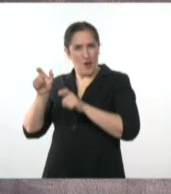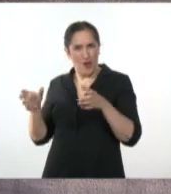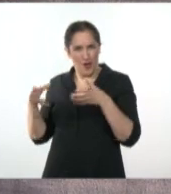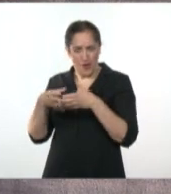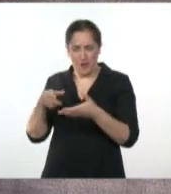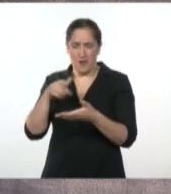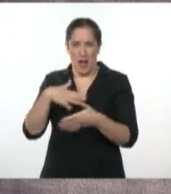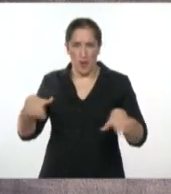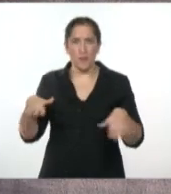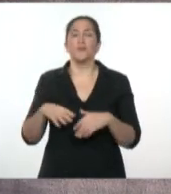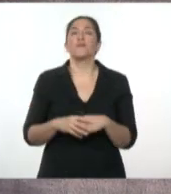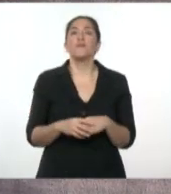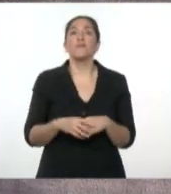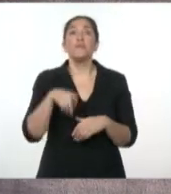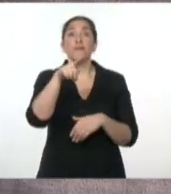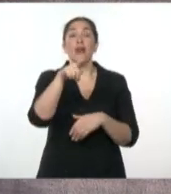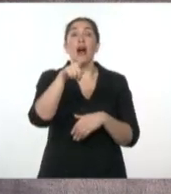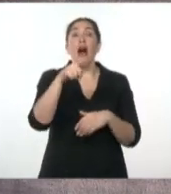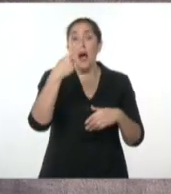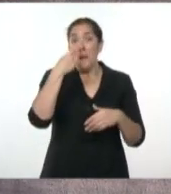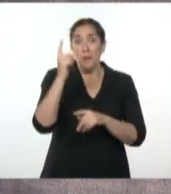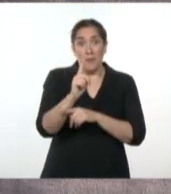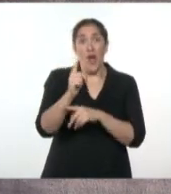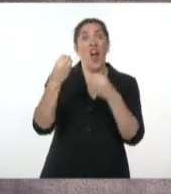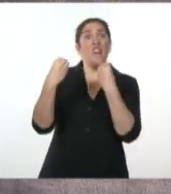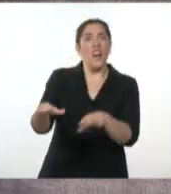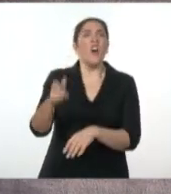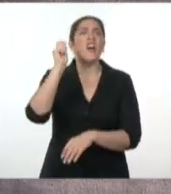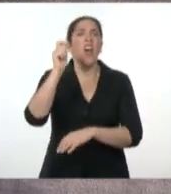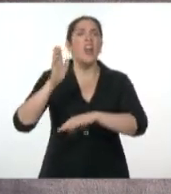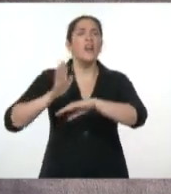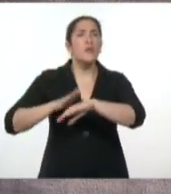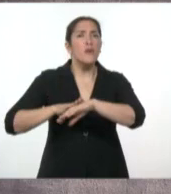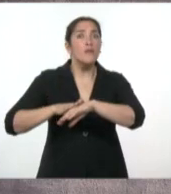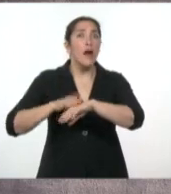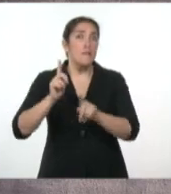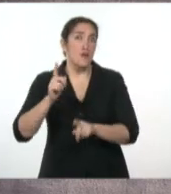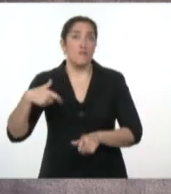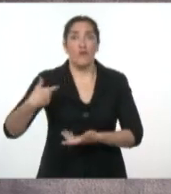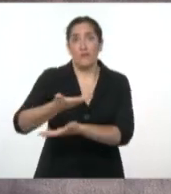está marcando que el abandono de los perros es responsabilidad de la sociedad.